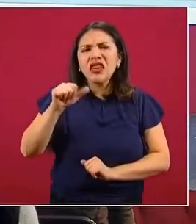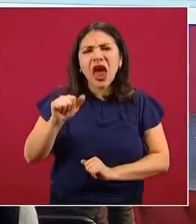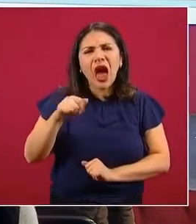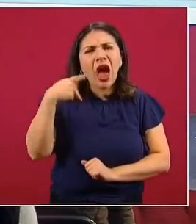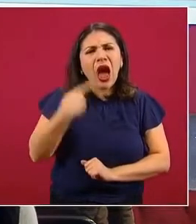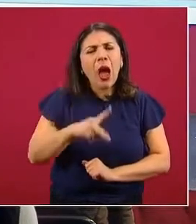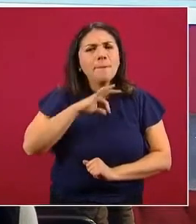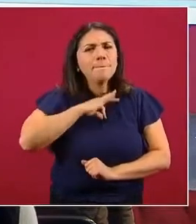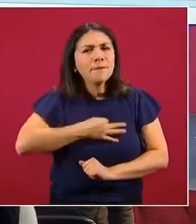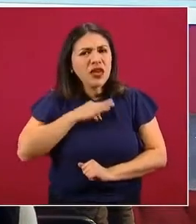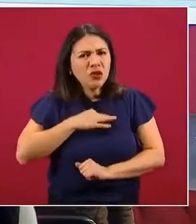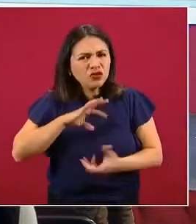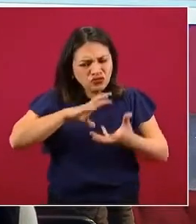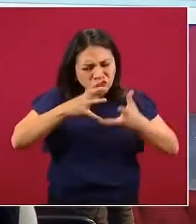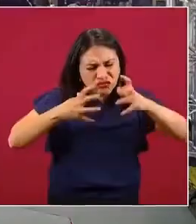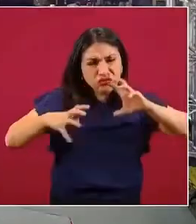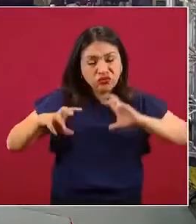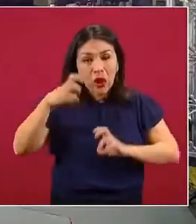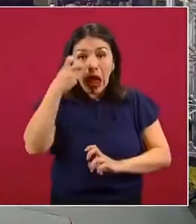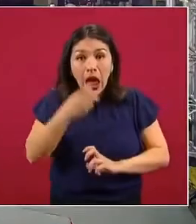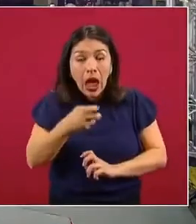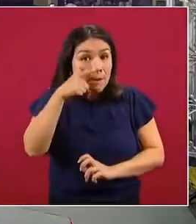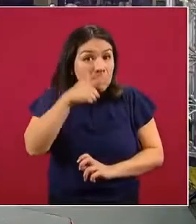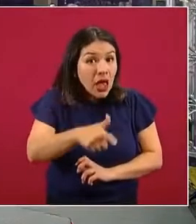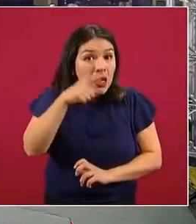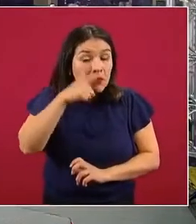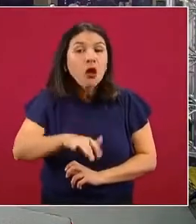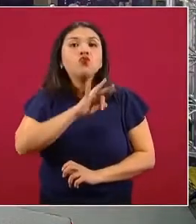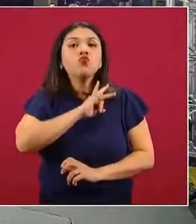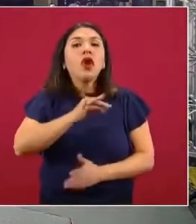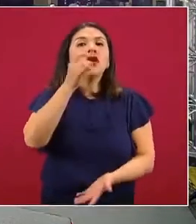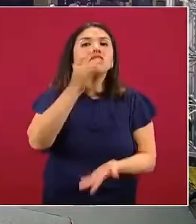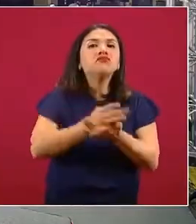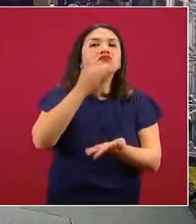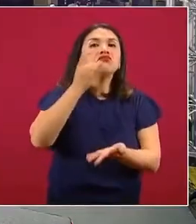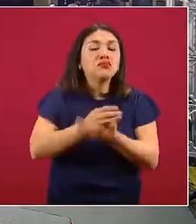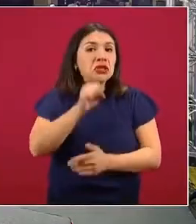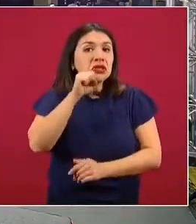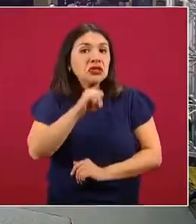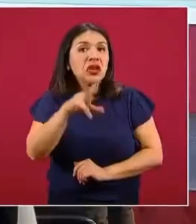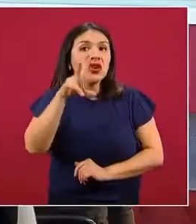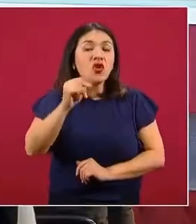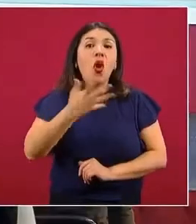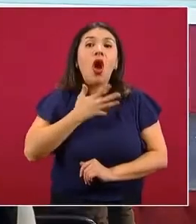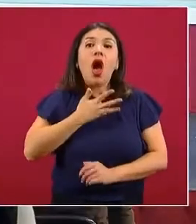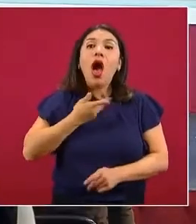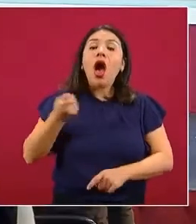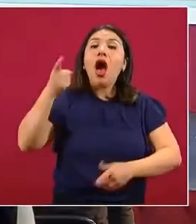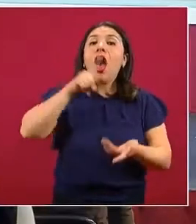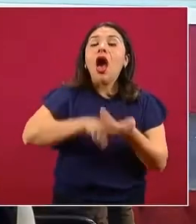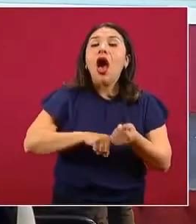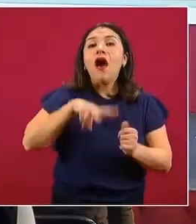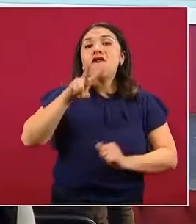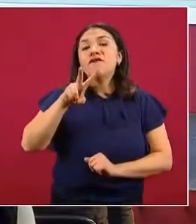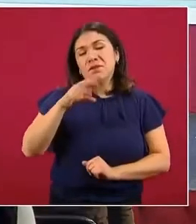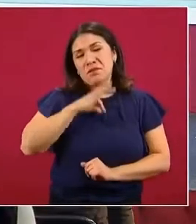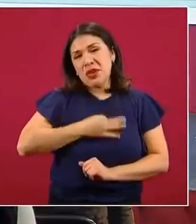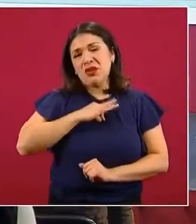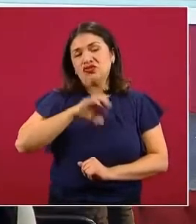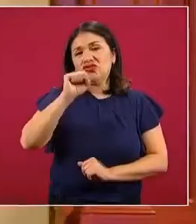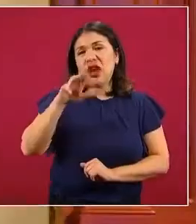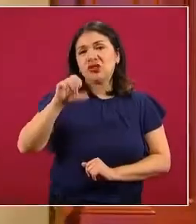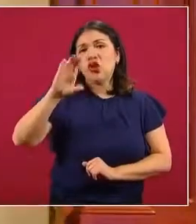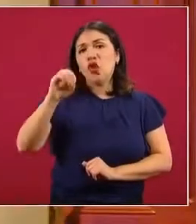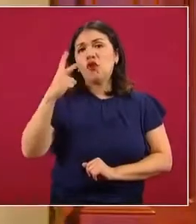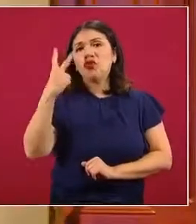de hecho proteínas estructurales, y entonces nos permiten identificar y confirmar la presencia del virus SARS-CoV-2